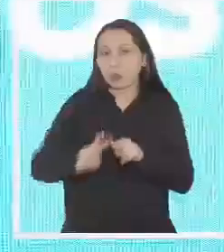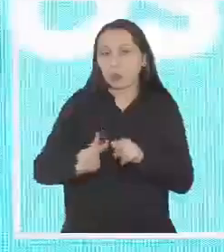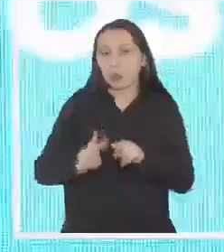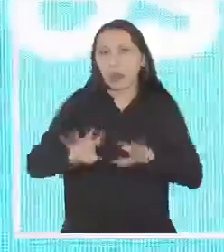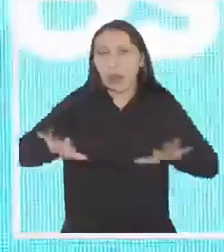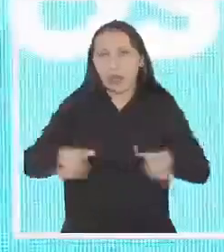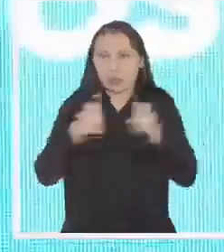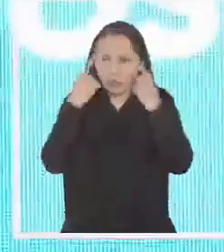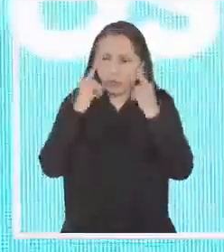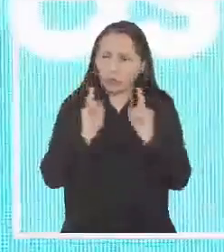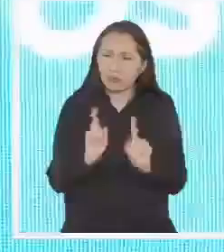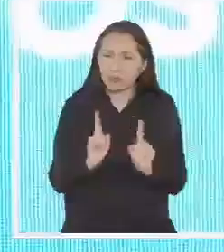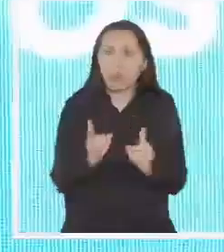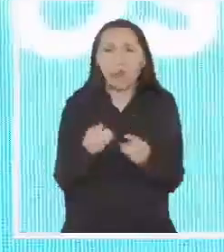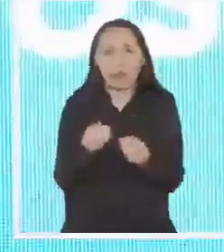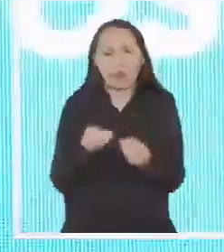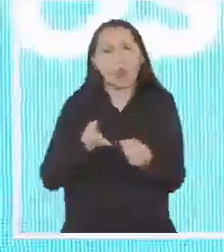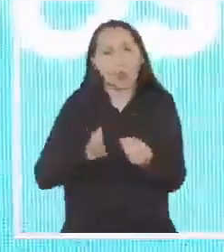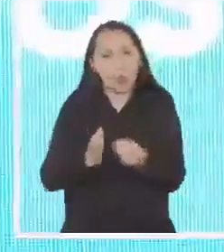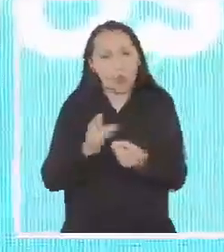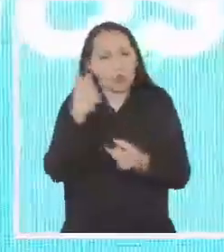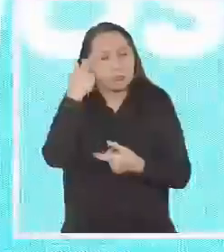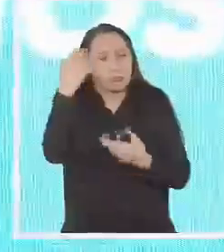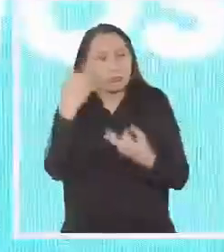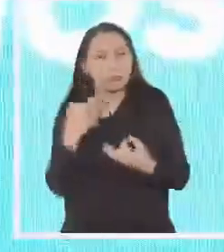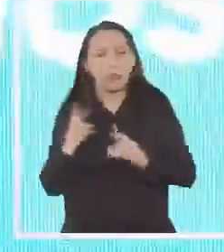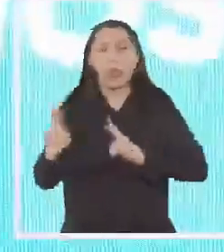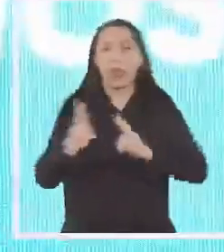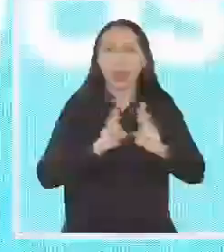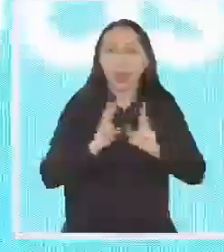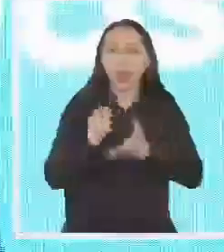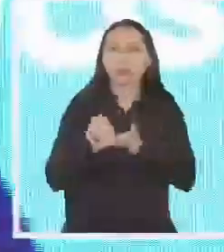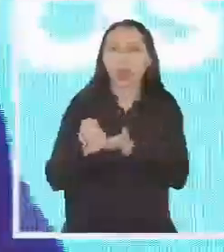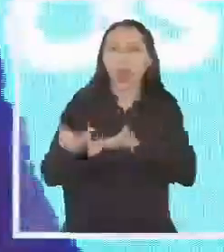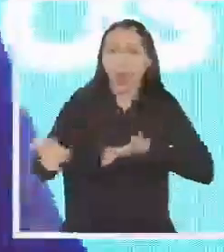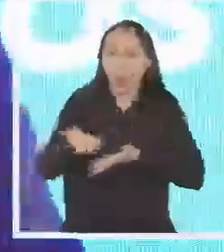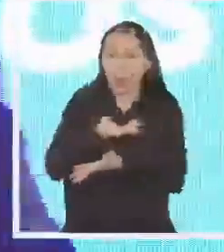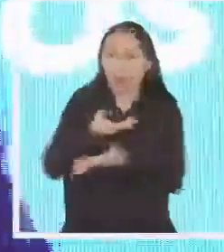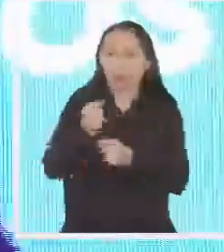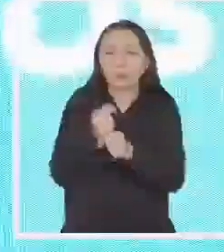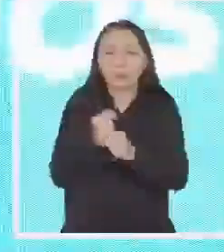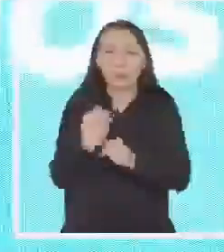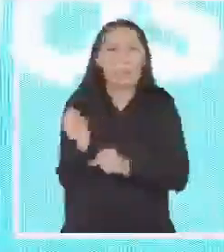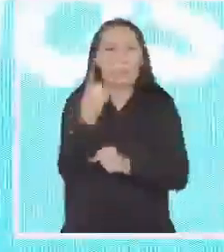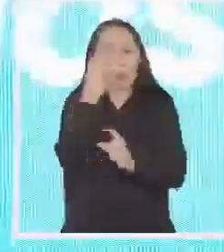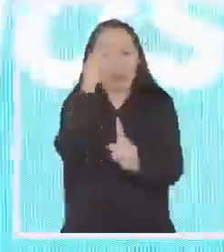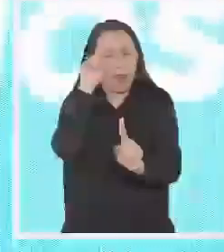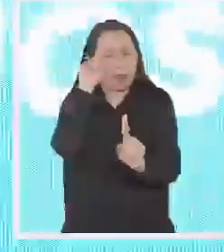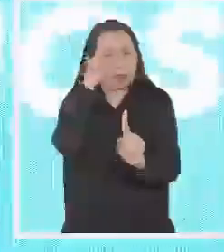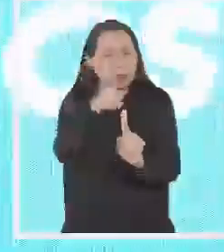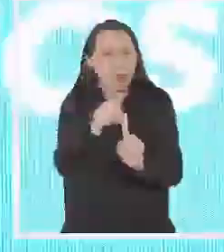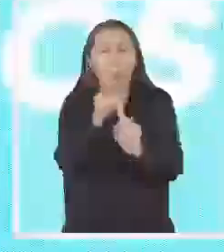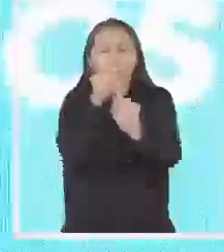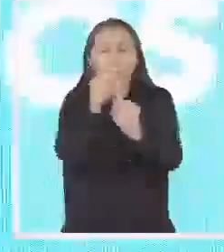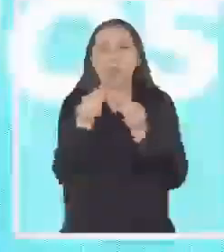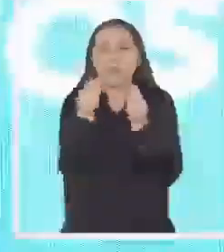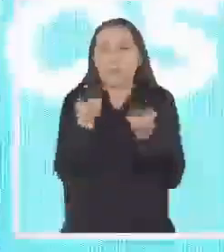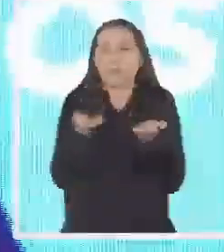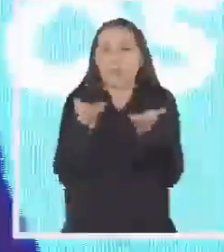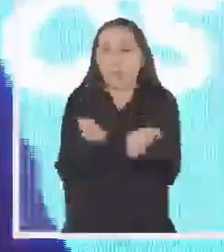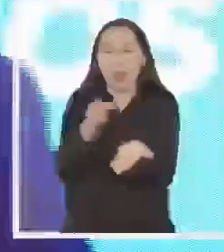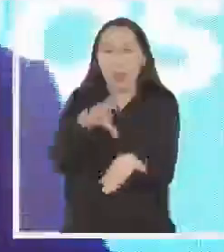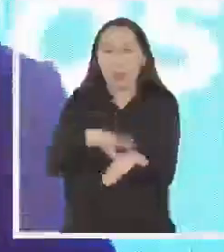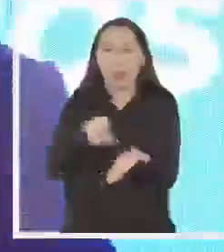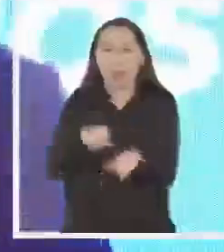no un esfuerzo, sino más bien hemos sostenido la convicción de tener una relación de colaboración y trabajo que ponga por delante el bien del país. Y eso se ha